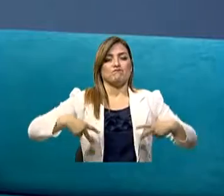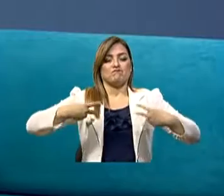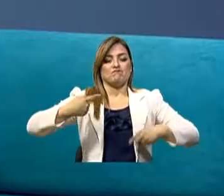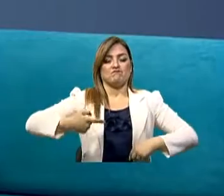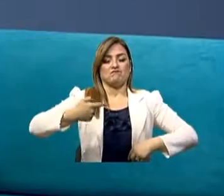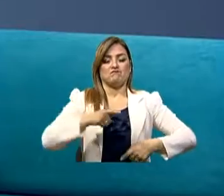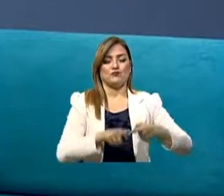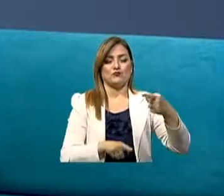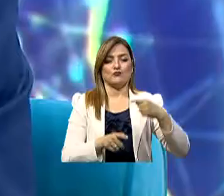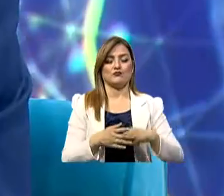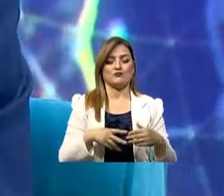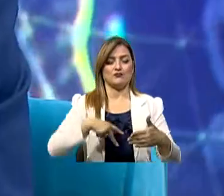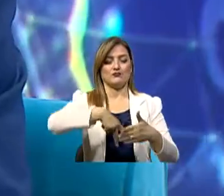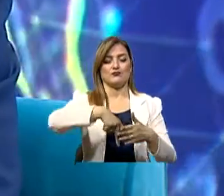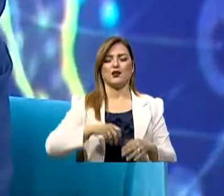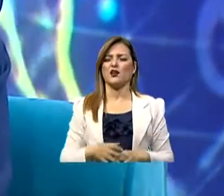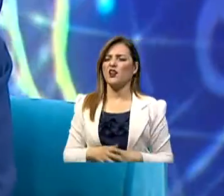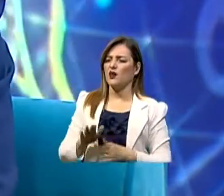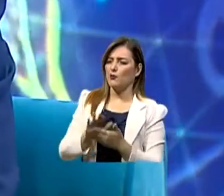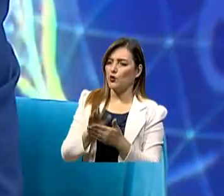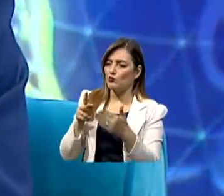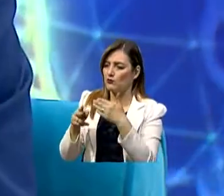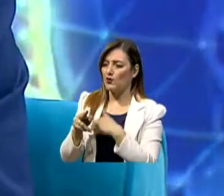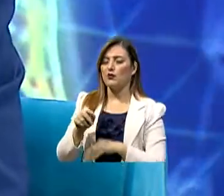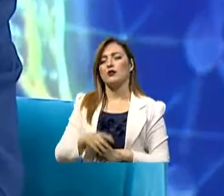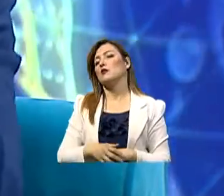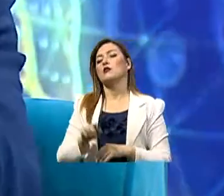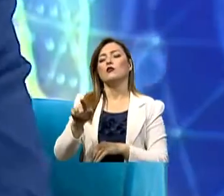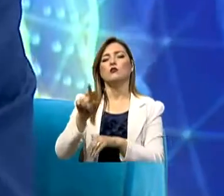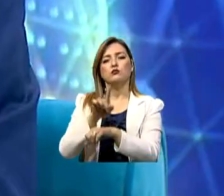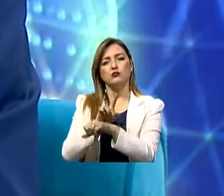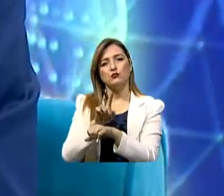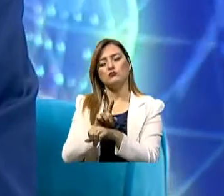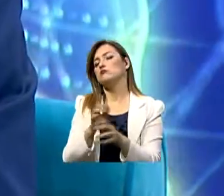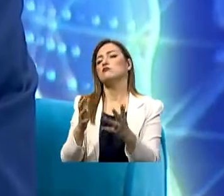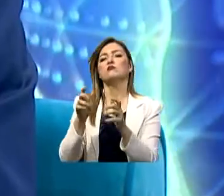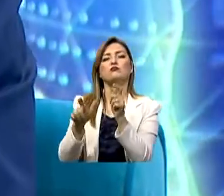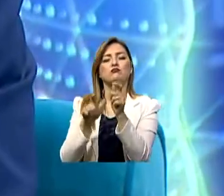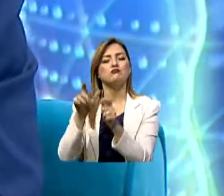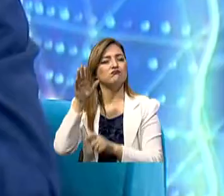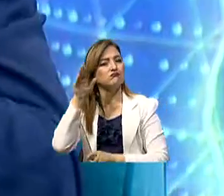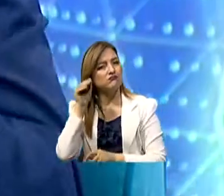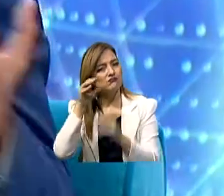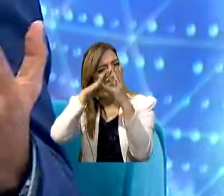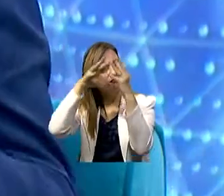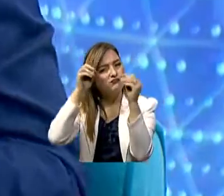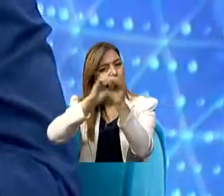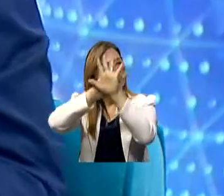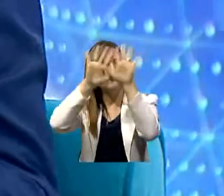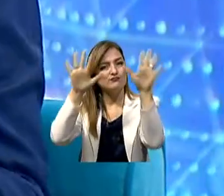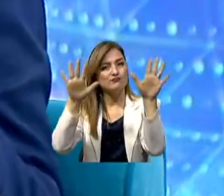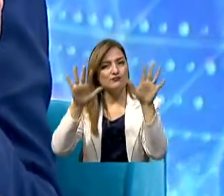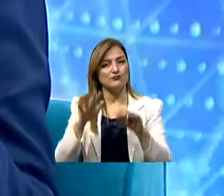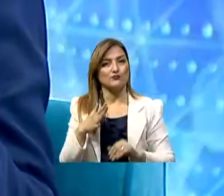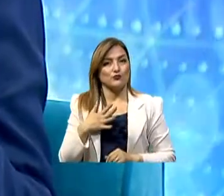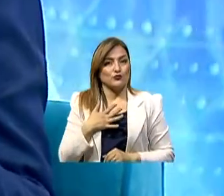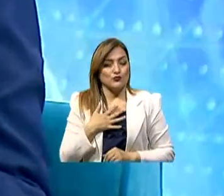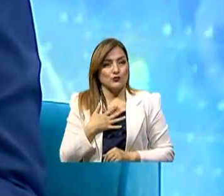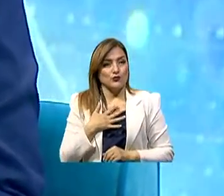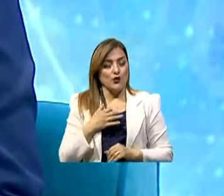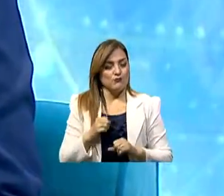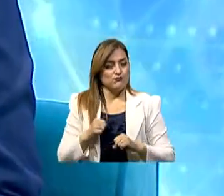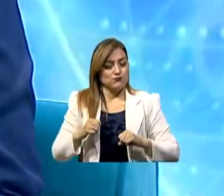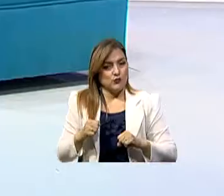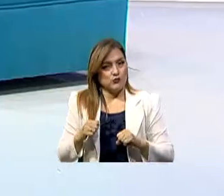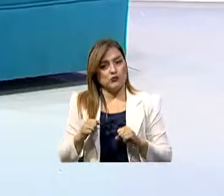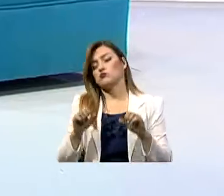muy limitado perdón que el corte nuevamente pero mi querido doctor queremos que la gente que nos escucha entienda yo me veo un poquito con sobrepeso